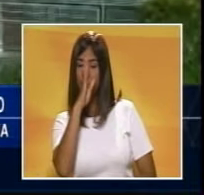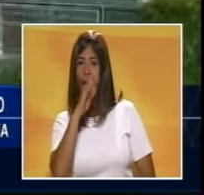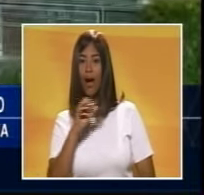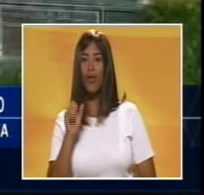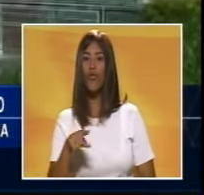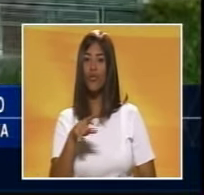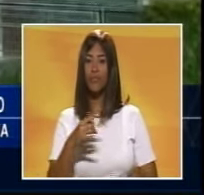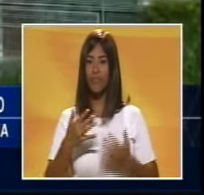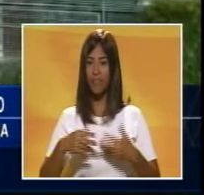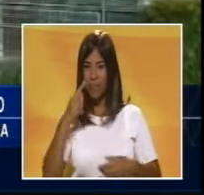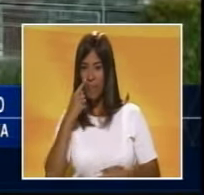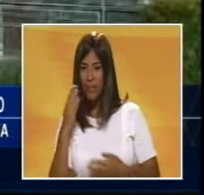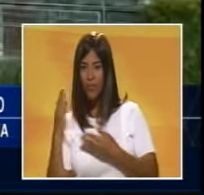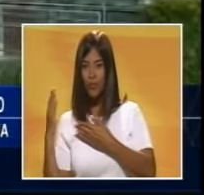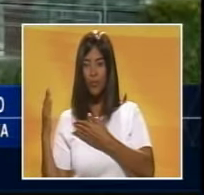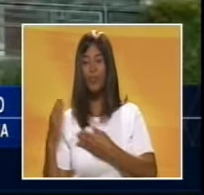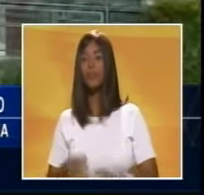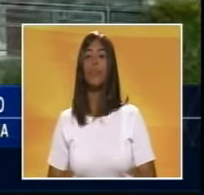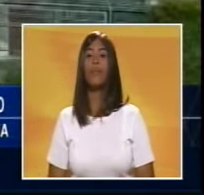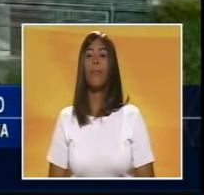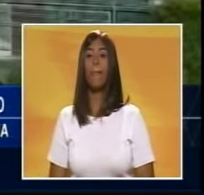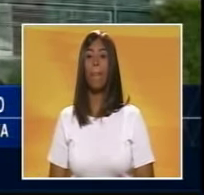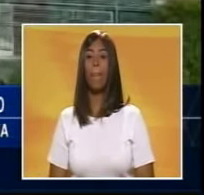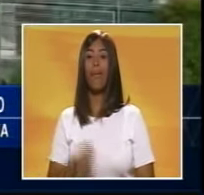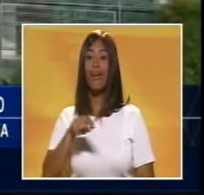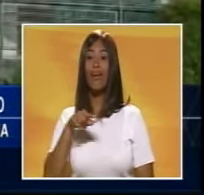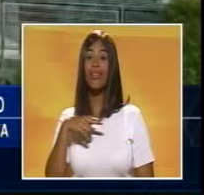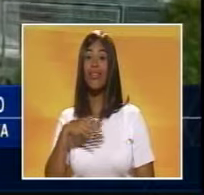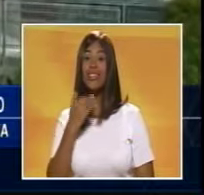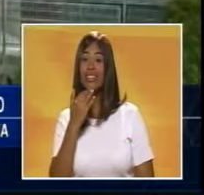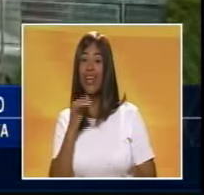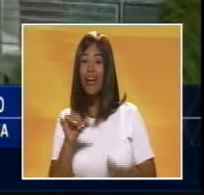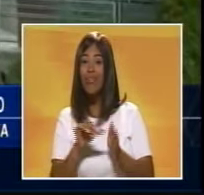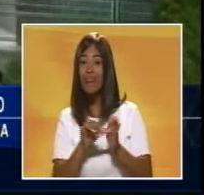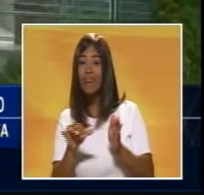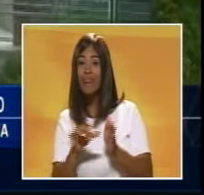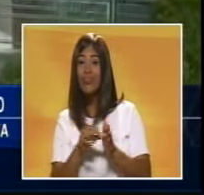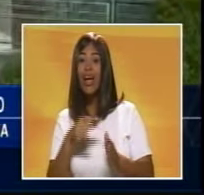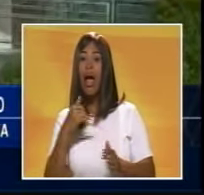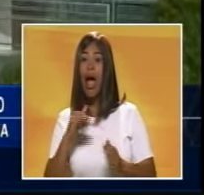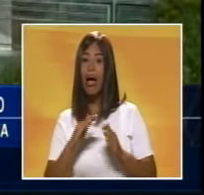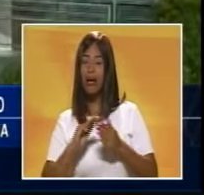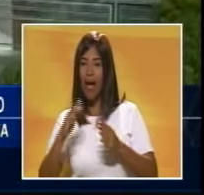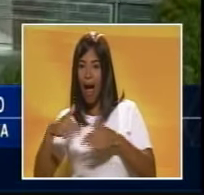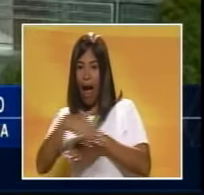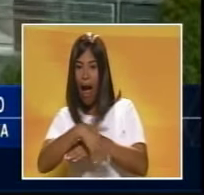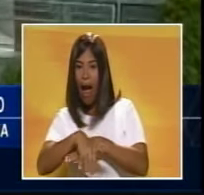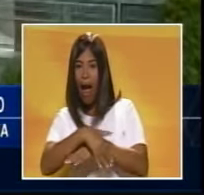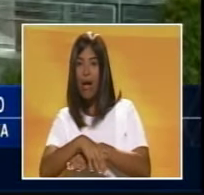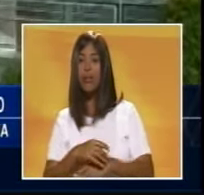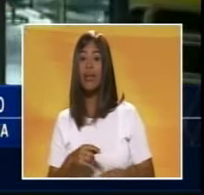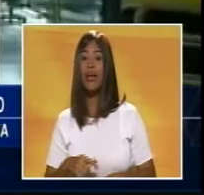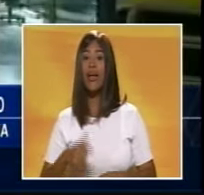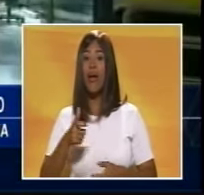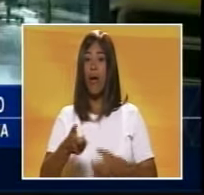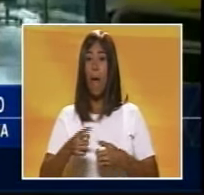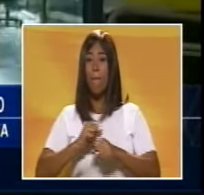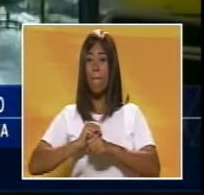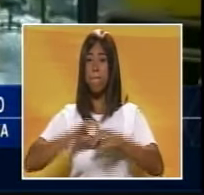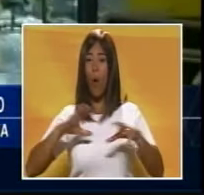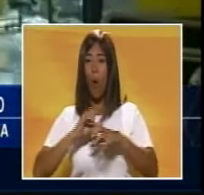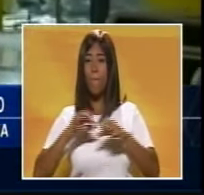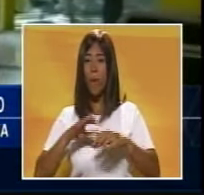Banco do Brasil y Santander Brasil, situadas a pocos metros de una misma calle. Los delincuentes hicieron explotar los